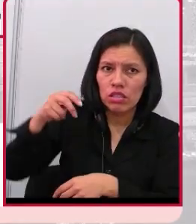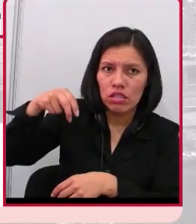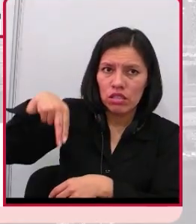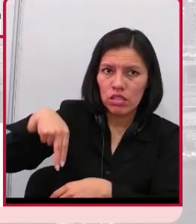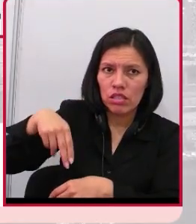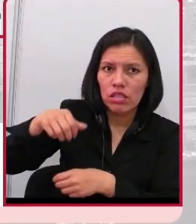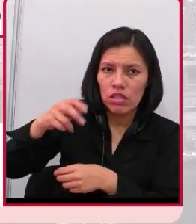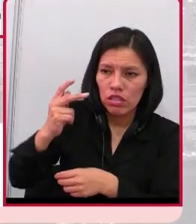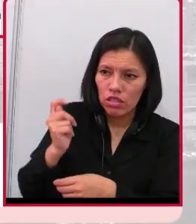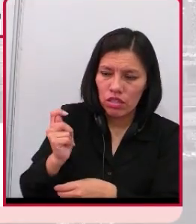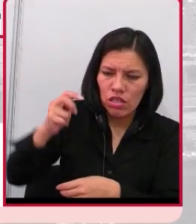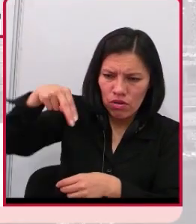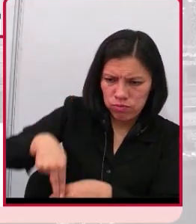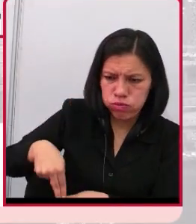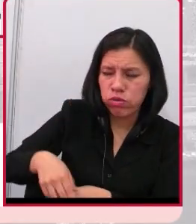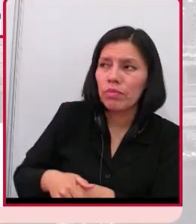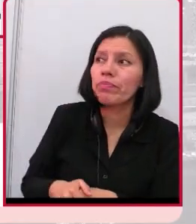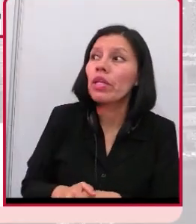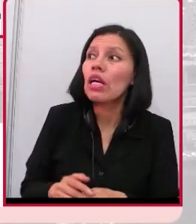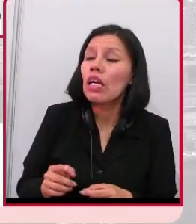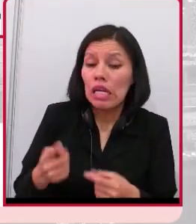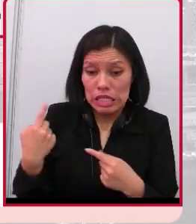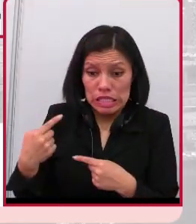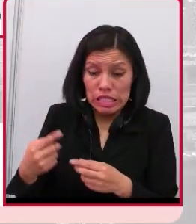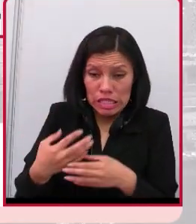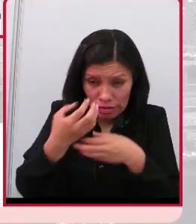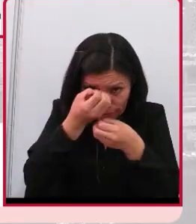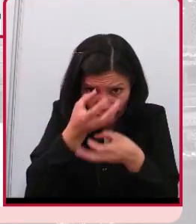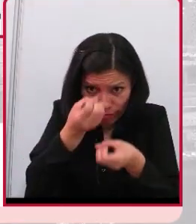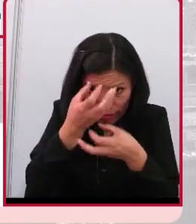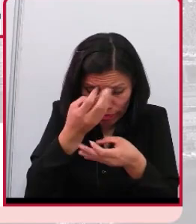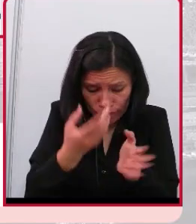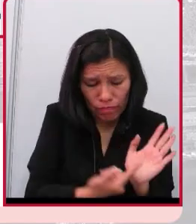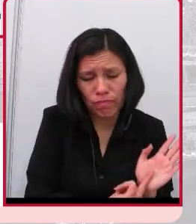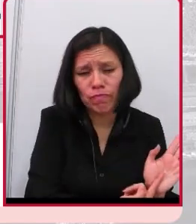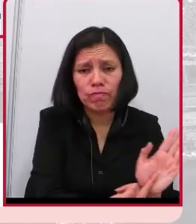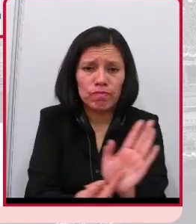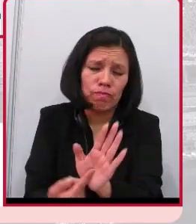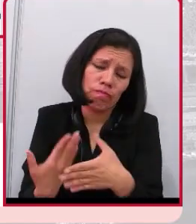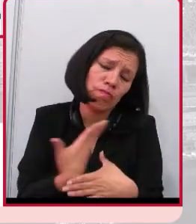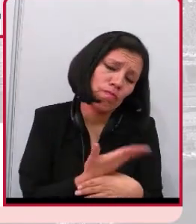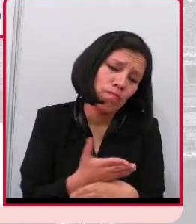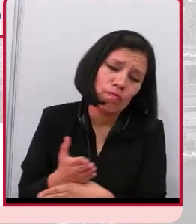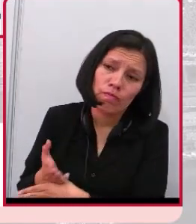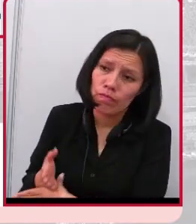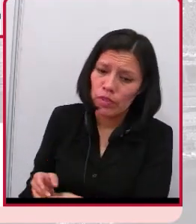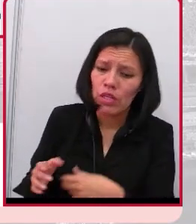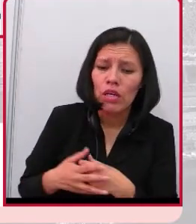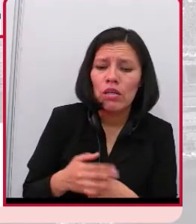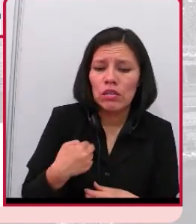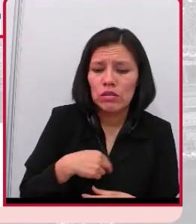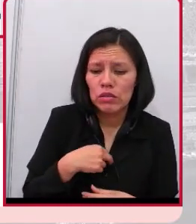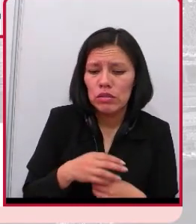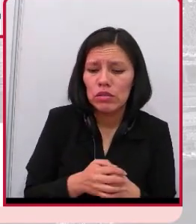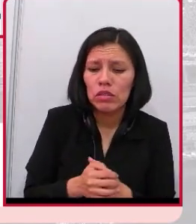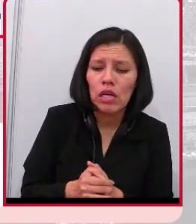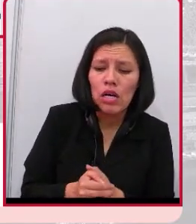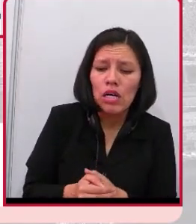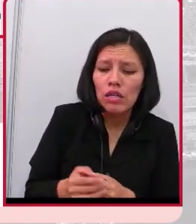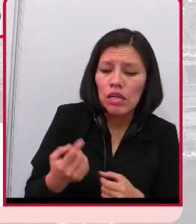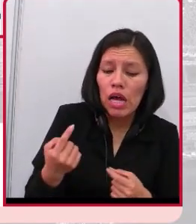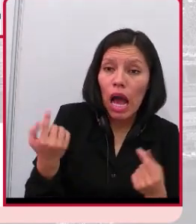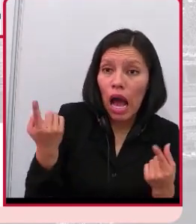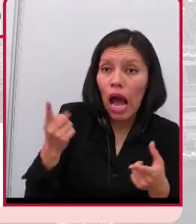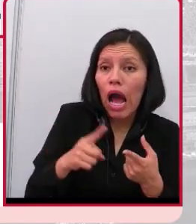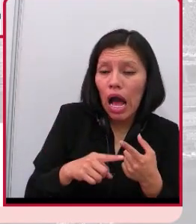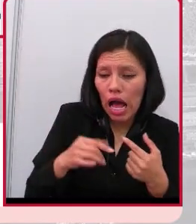implementación está validada. La compartimos con ustedes, como lo ha hecho Antamina y el equipo de metalurgia en particular, hasta